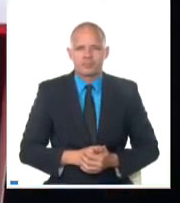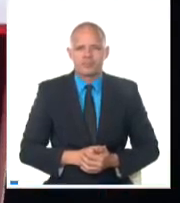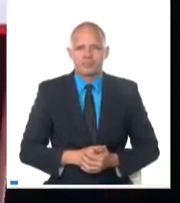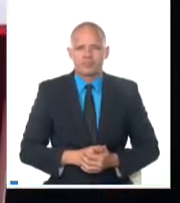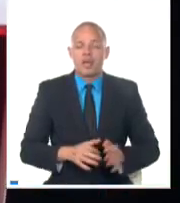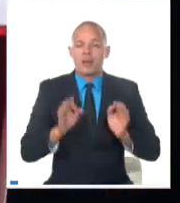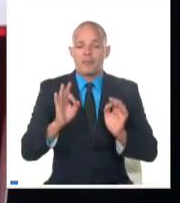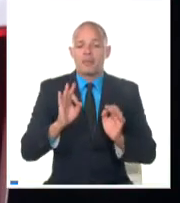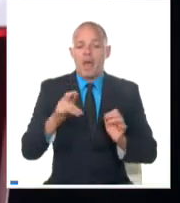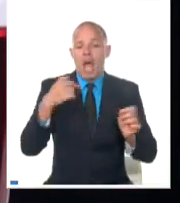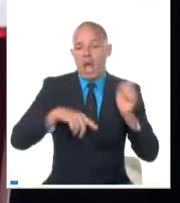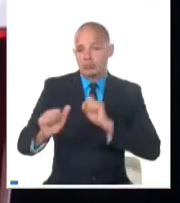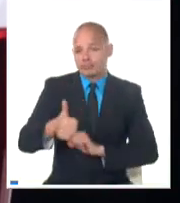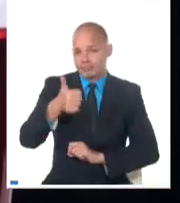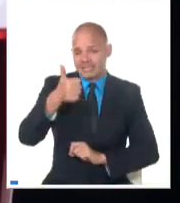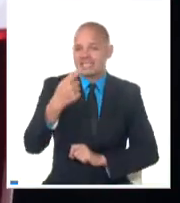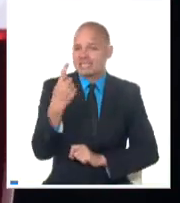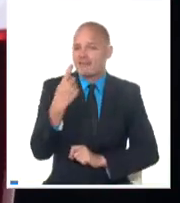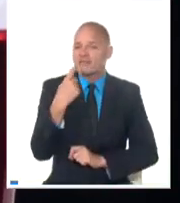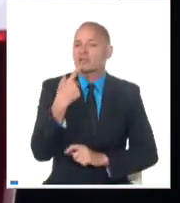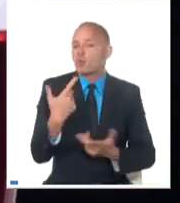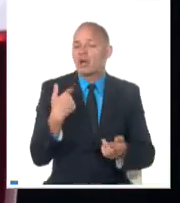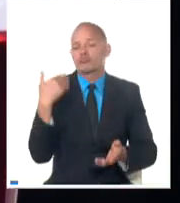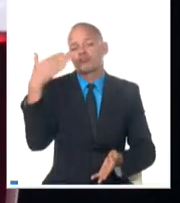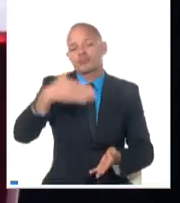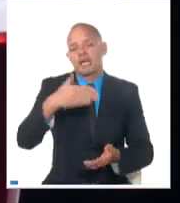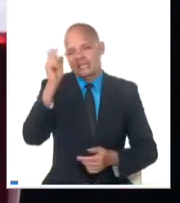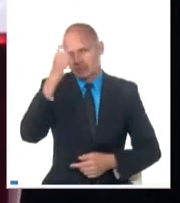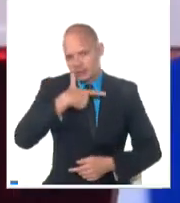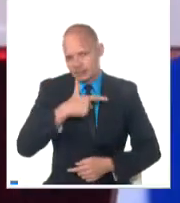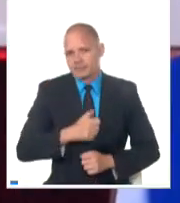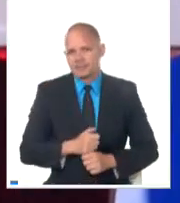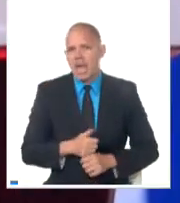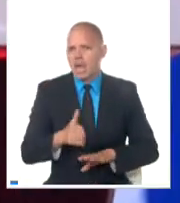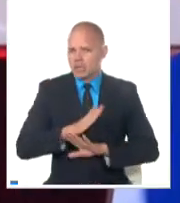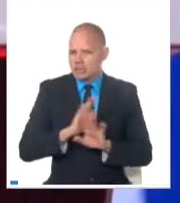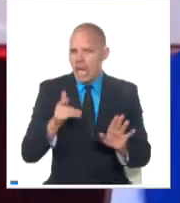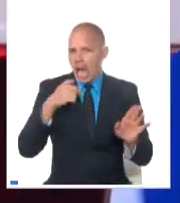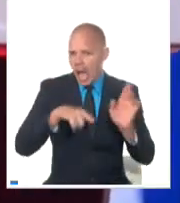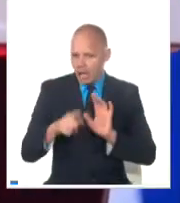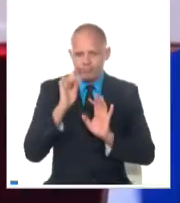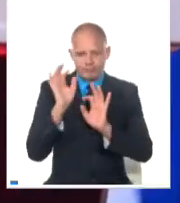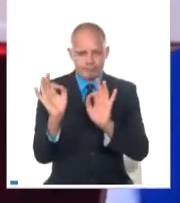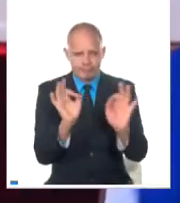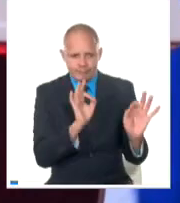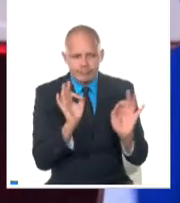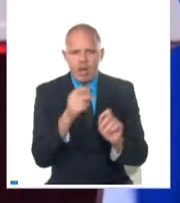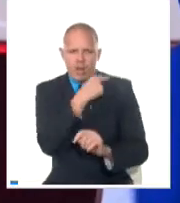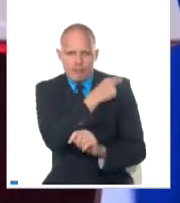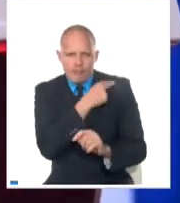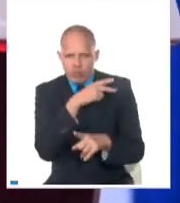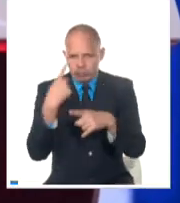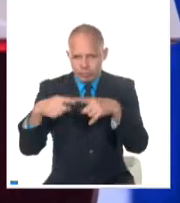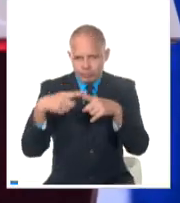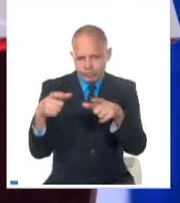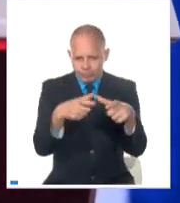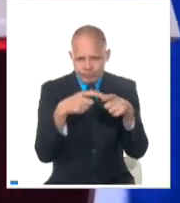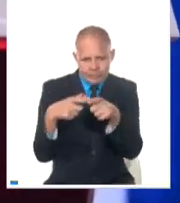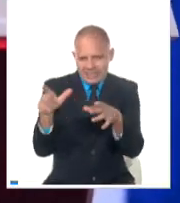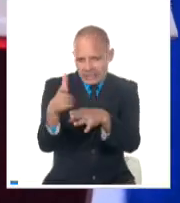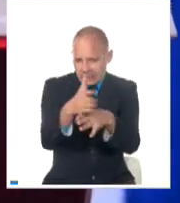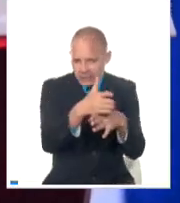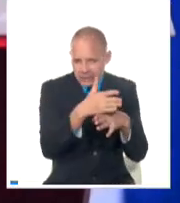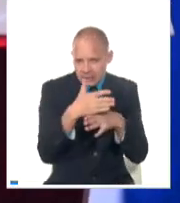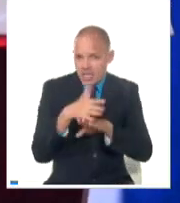por evaluar la provincia de Ciego de Ávila. Estos encuentros de la máxima dirección del país con autoridades y representantes de